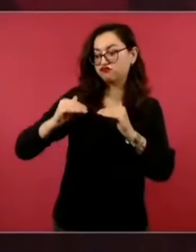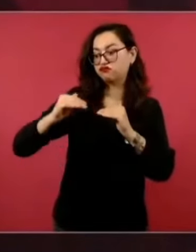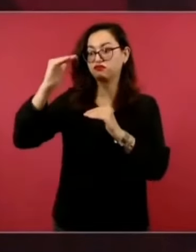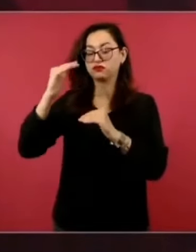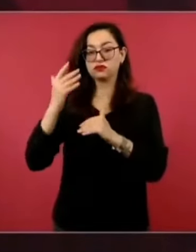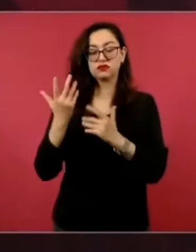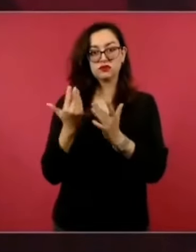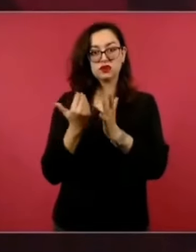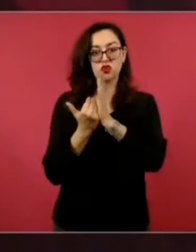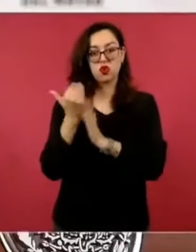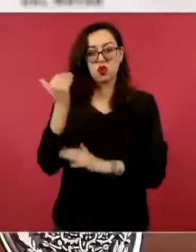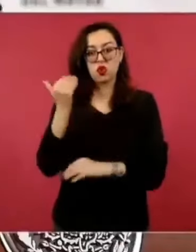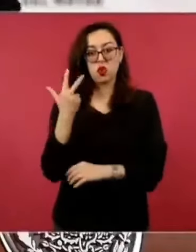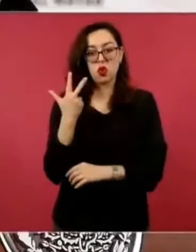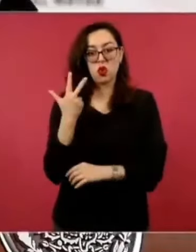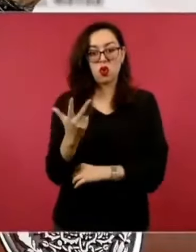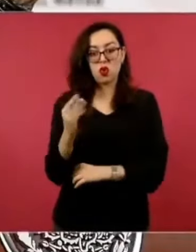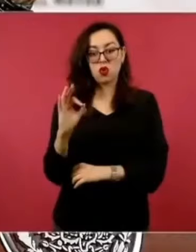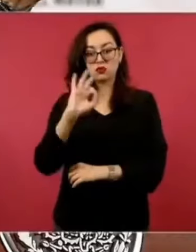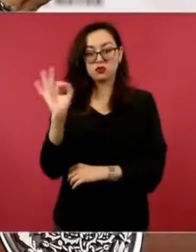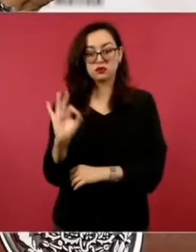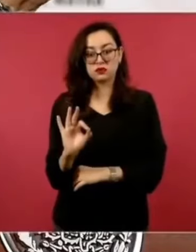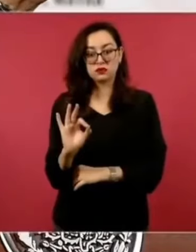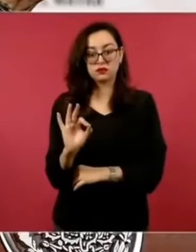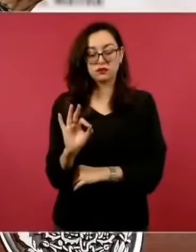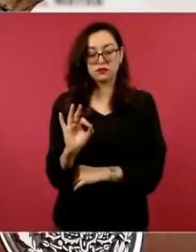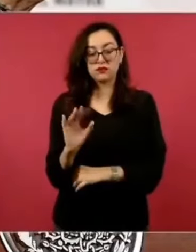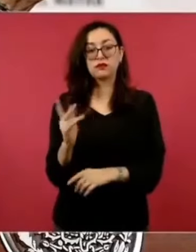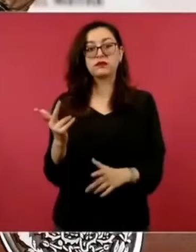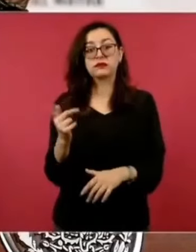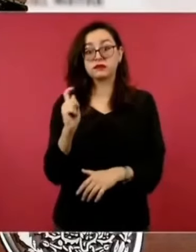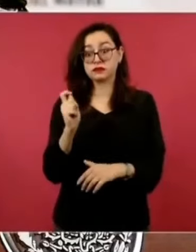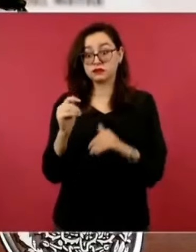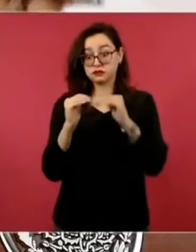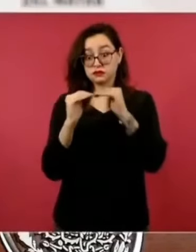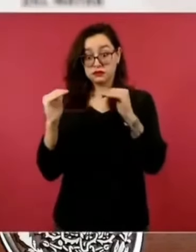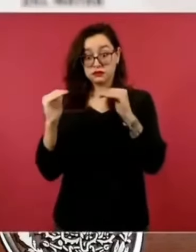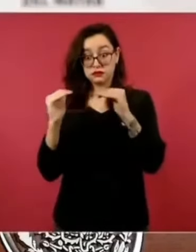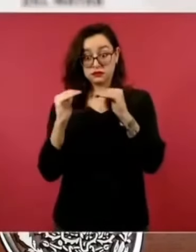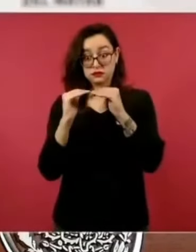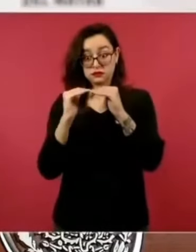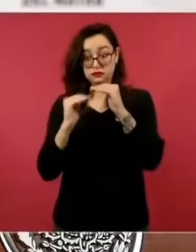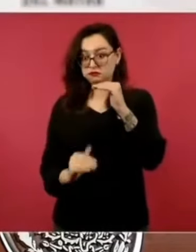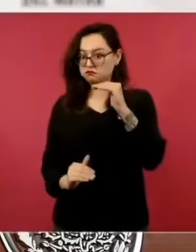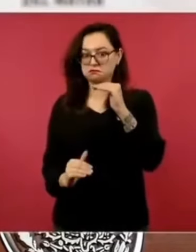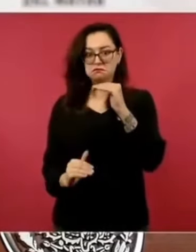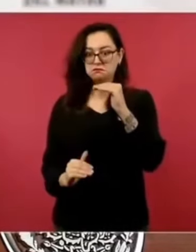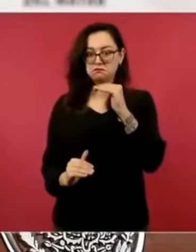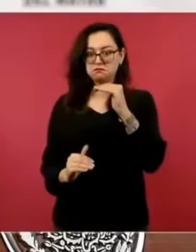8% no solo no se ha devaluado sino tiene 8%